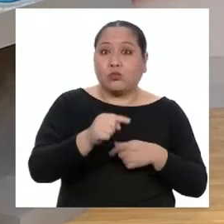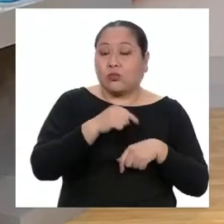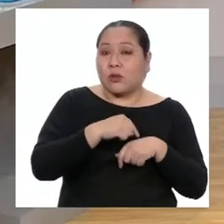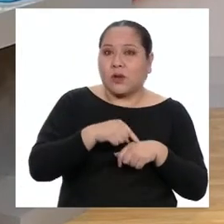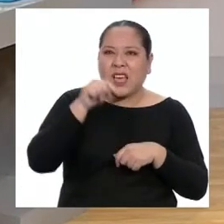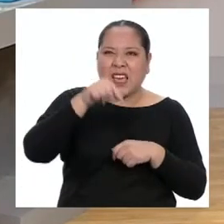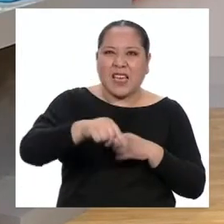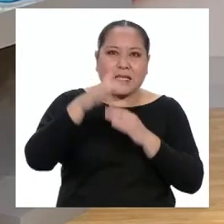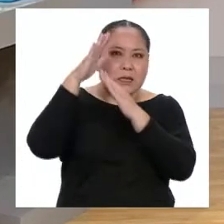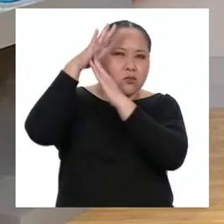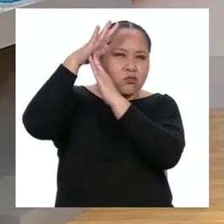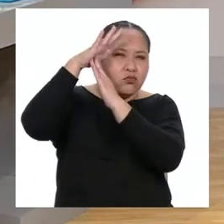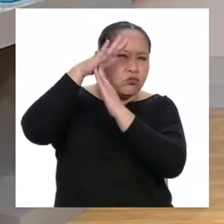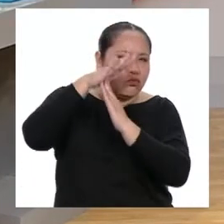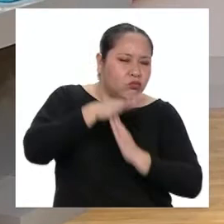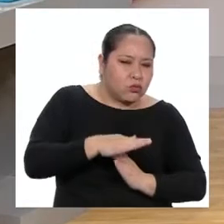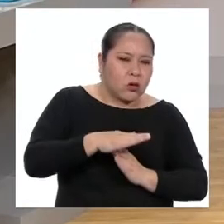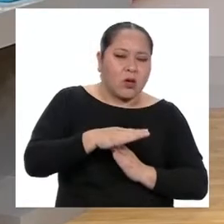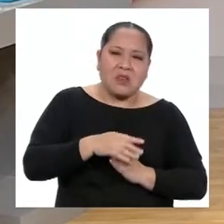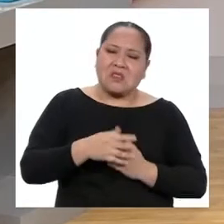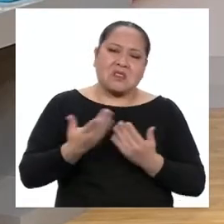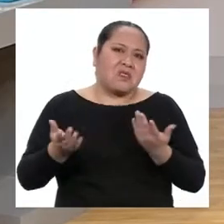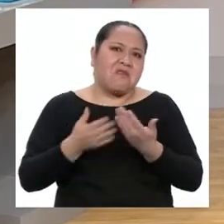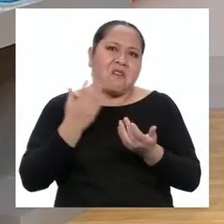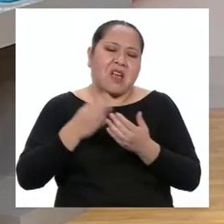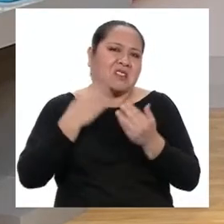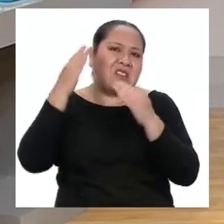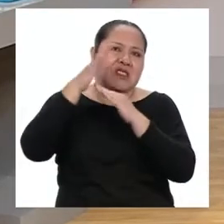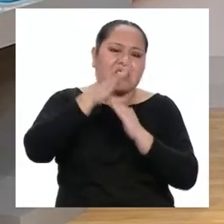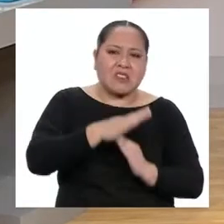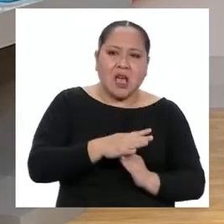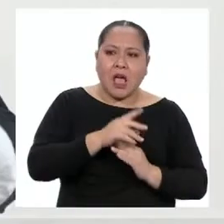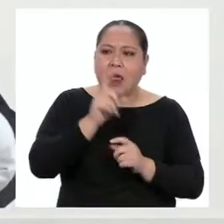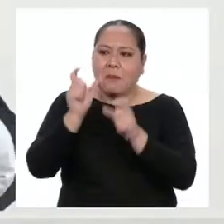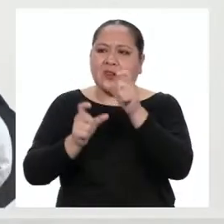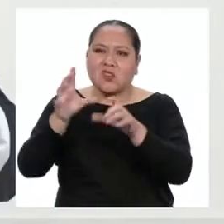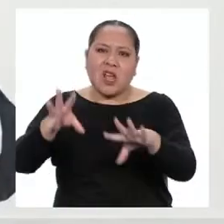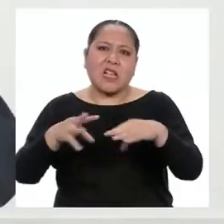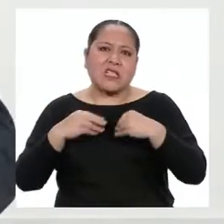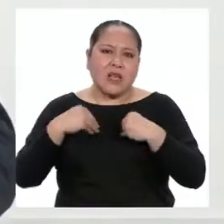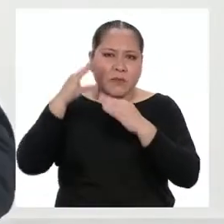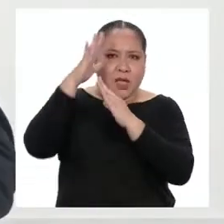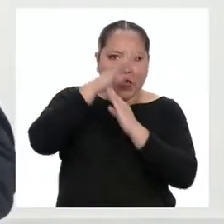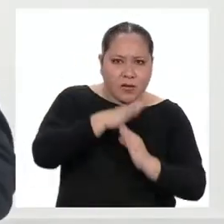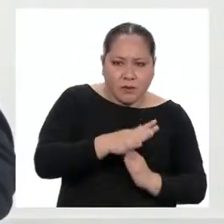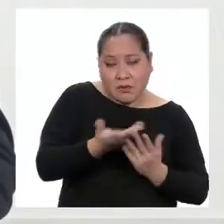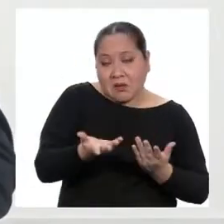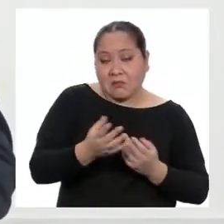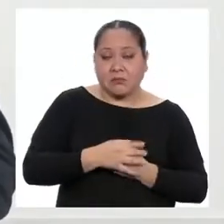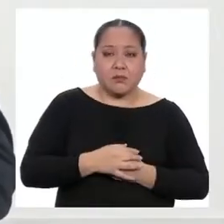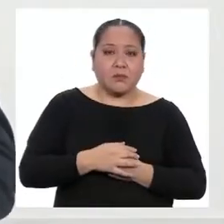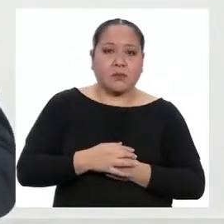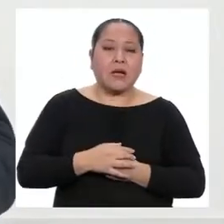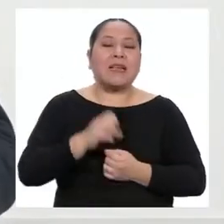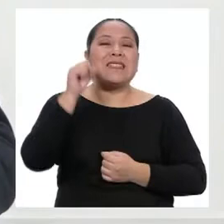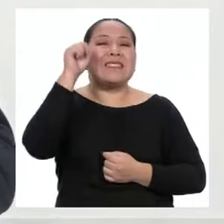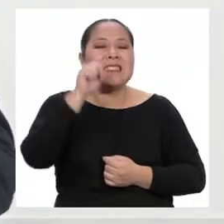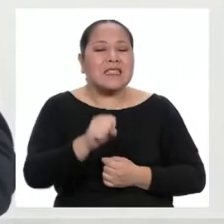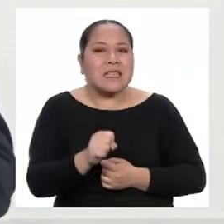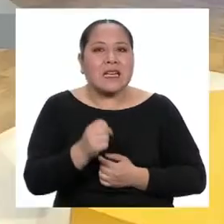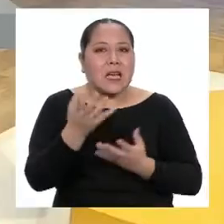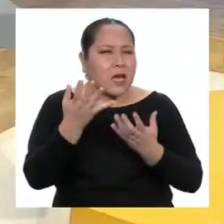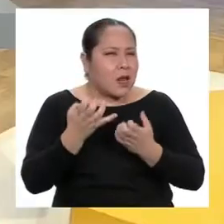la discriminación es más común o está más normalizada. Así es, Rodrigo. ¿Queremos saber